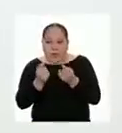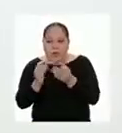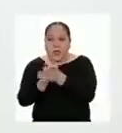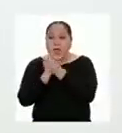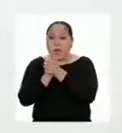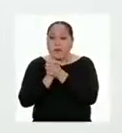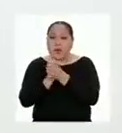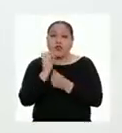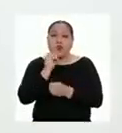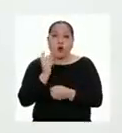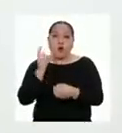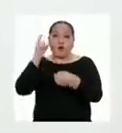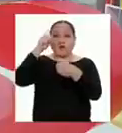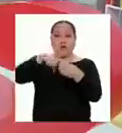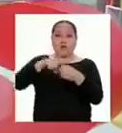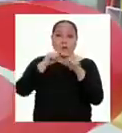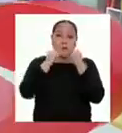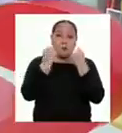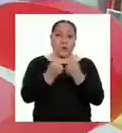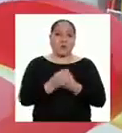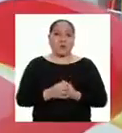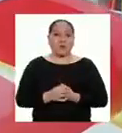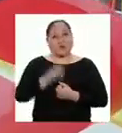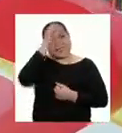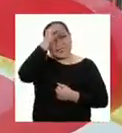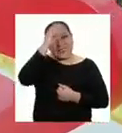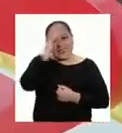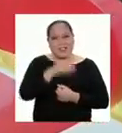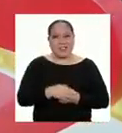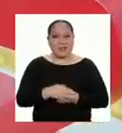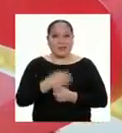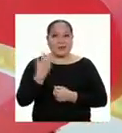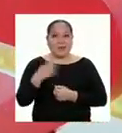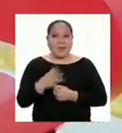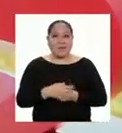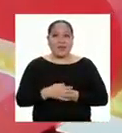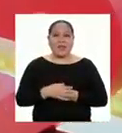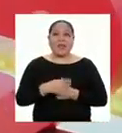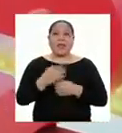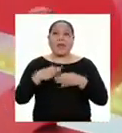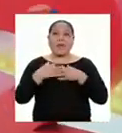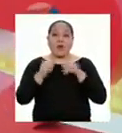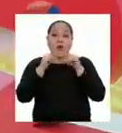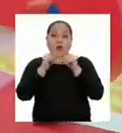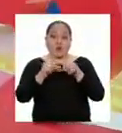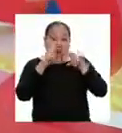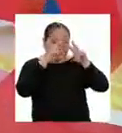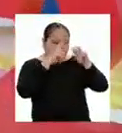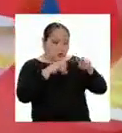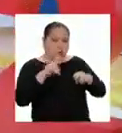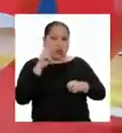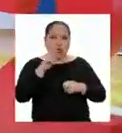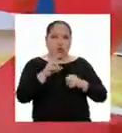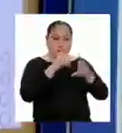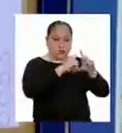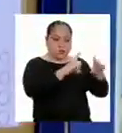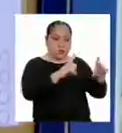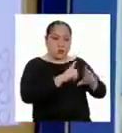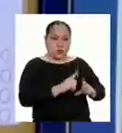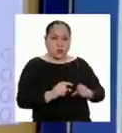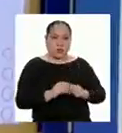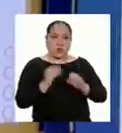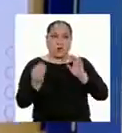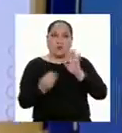grupo. Eso es empatía. Chicas y chicos, nos queda pendiente hacer el análisis de los dos siguientes textos,